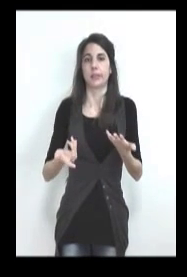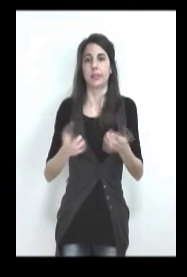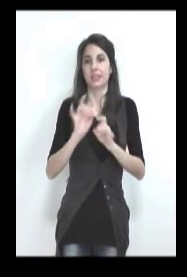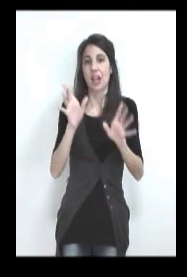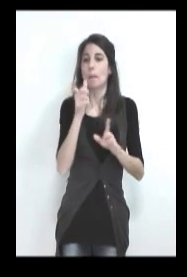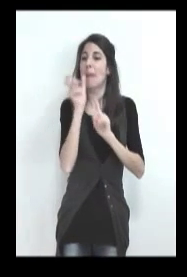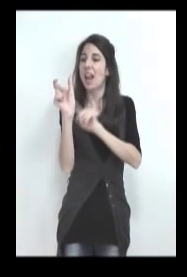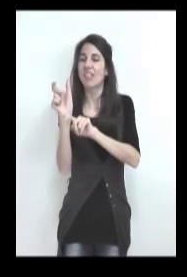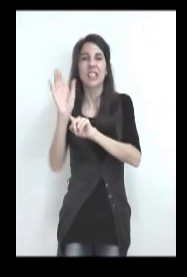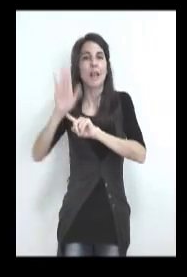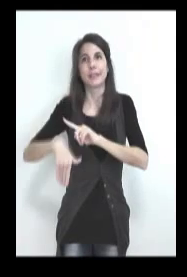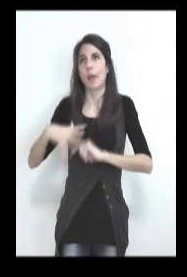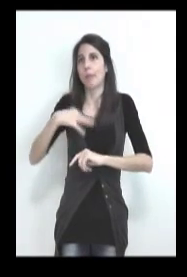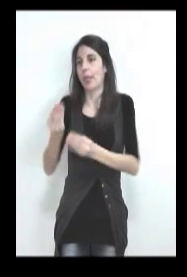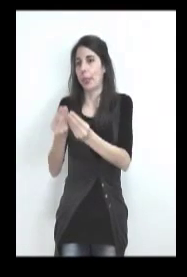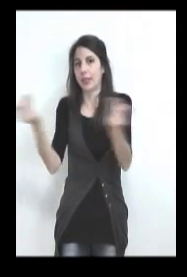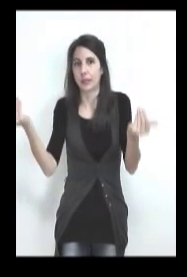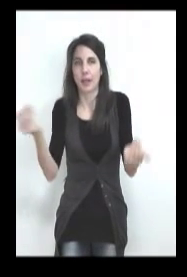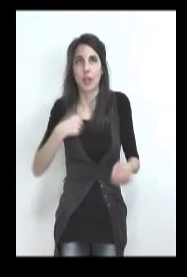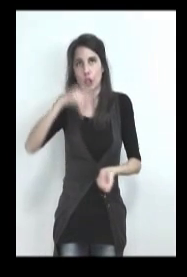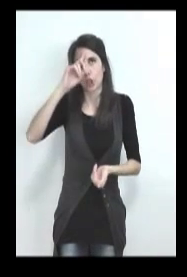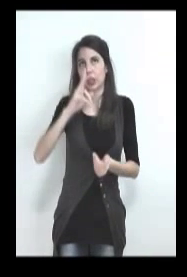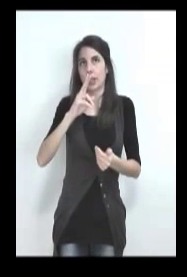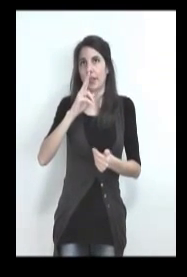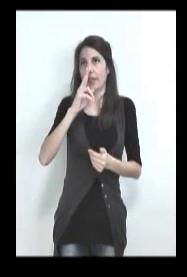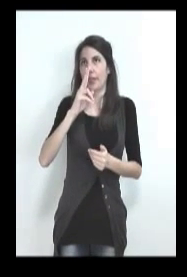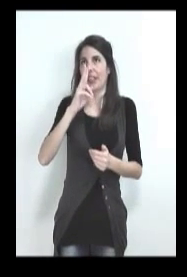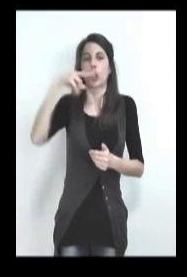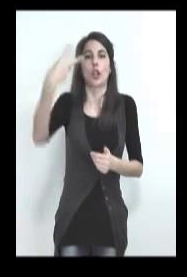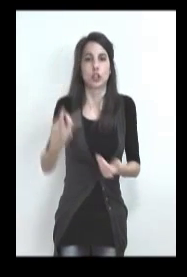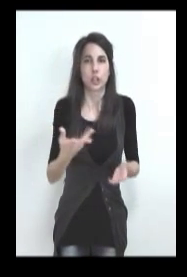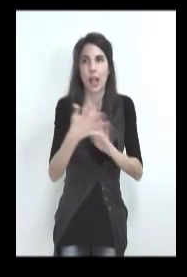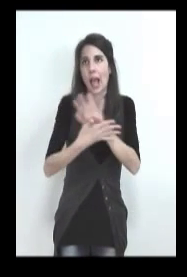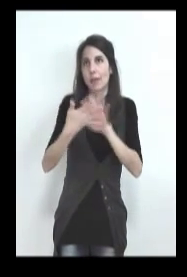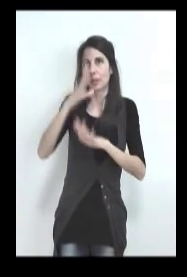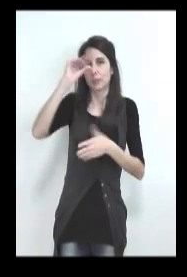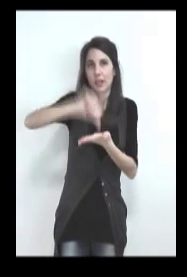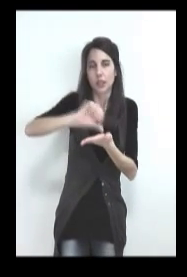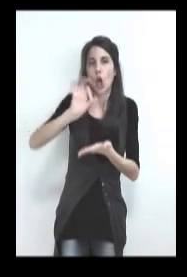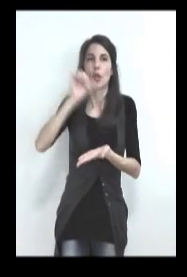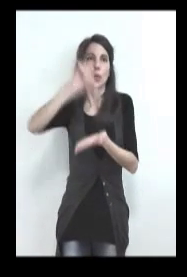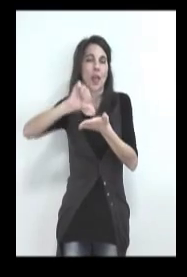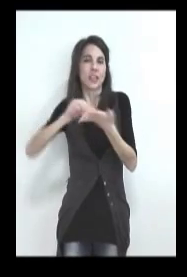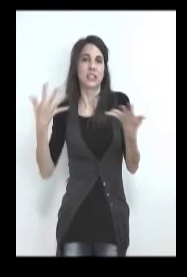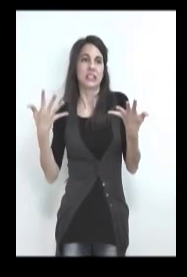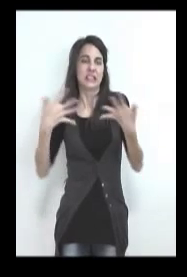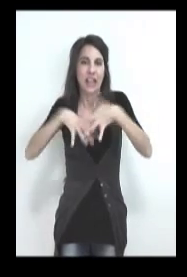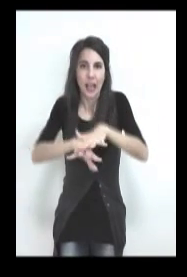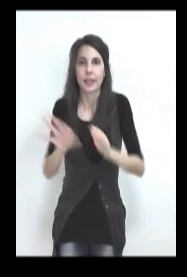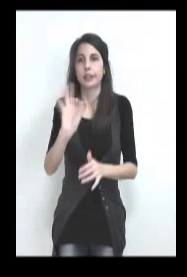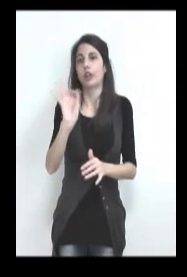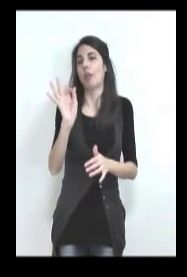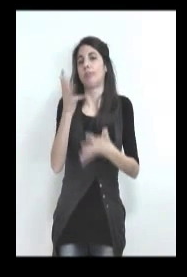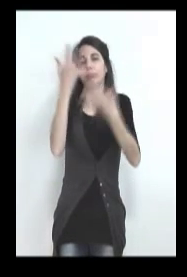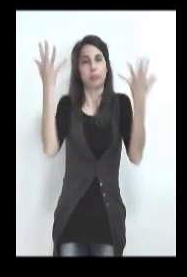caducidad. No sé si dentro de 2 años hablaremos de Smart Cities, o hablaremos de ciudades integrales, de ciudades accesibles, no sé. Pero lo que habrá detrás, en